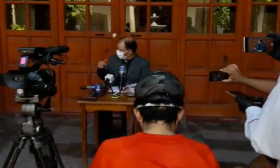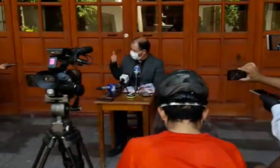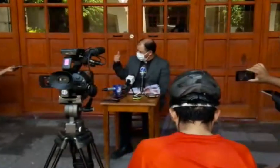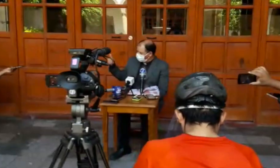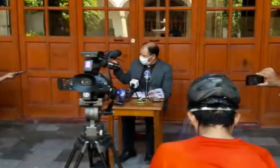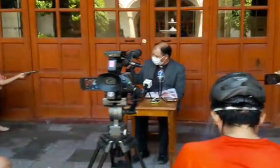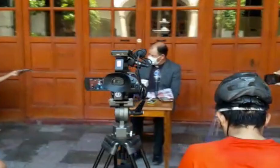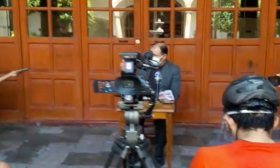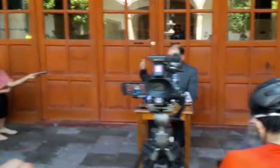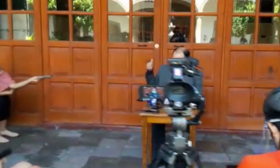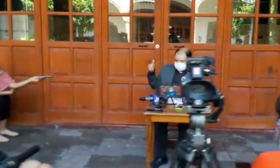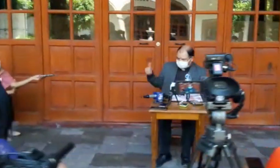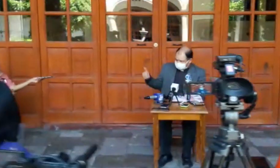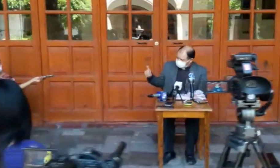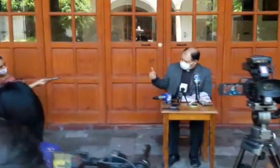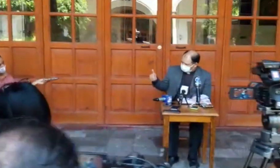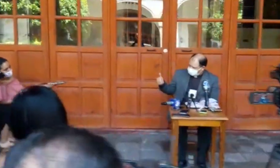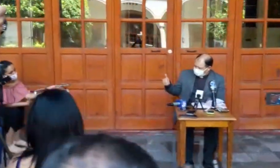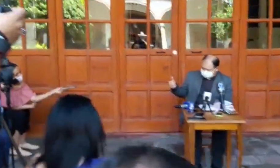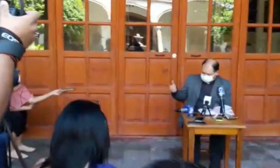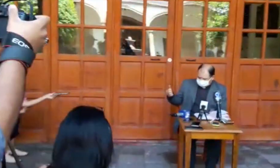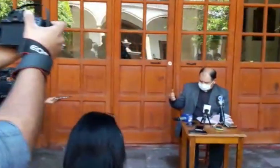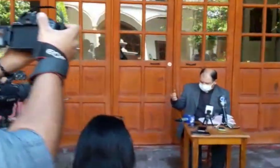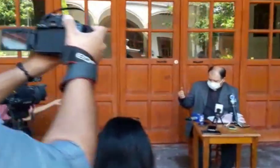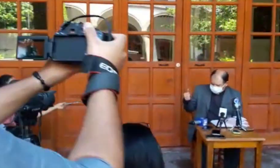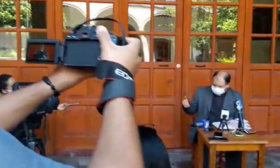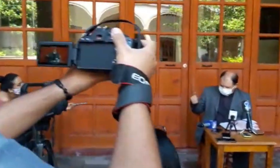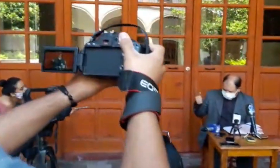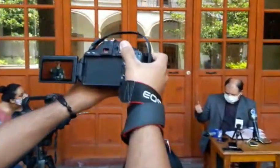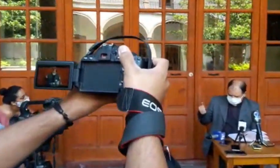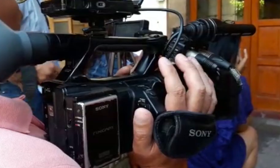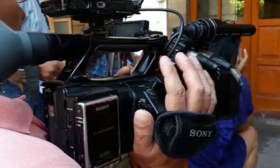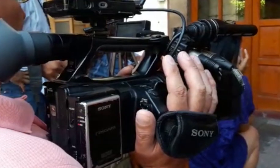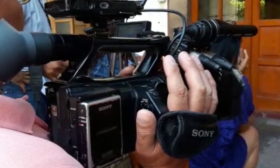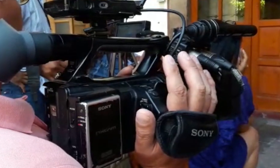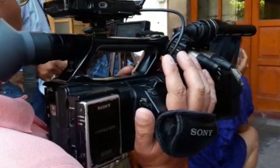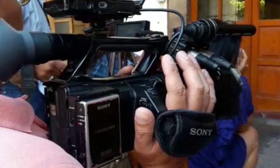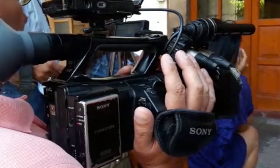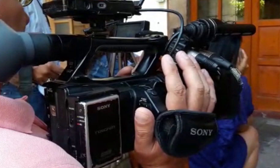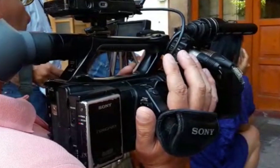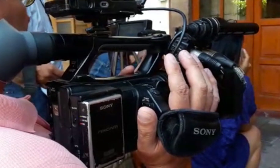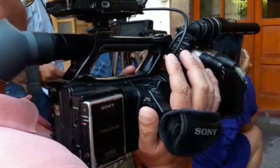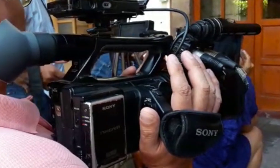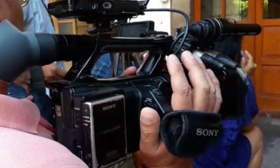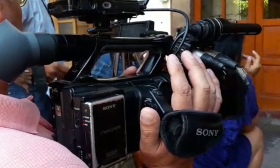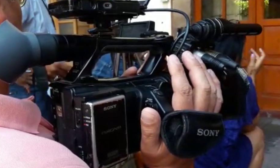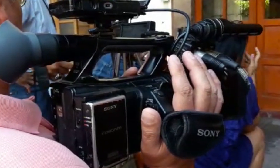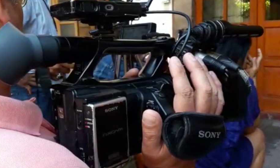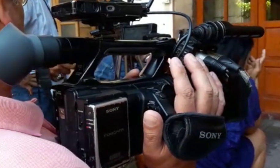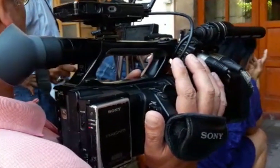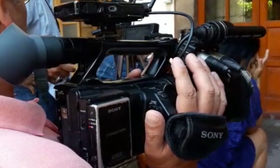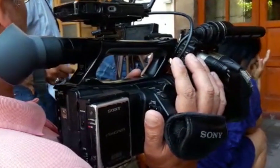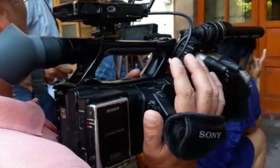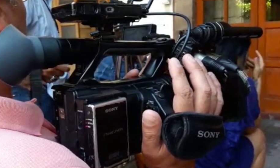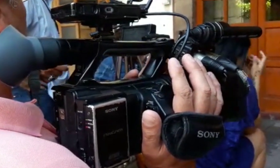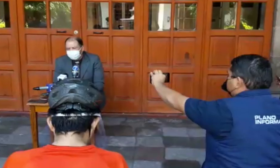israel navarro garcía estratega político socio del instituto de artes y oficios marcela castro echeverría licenciado